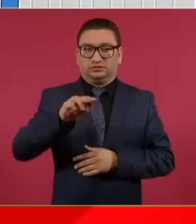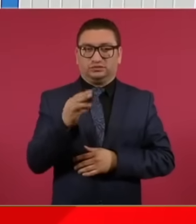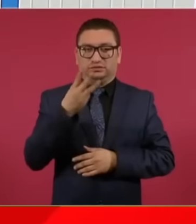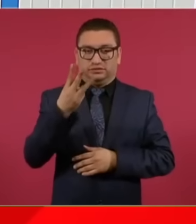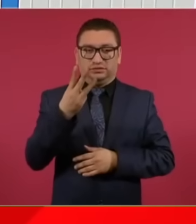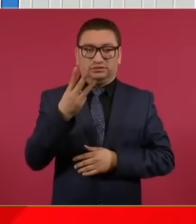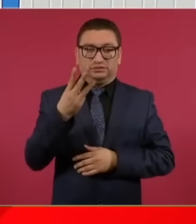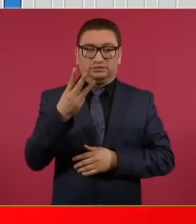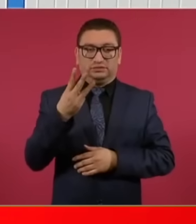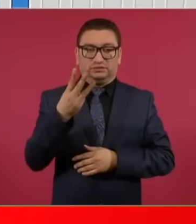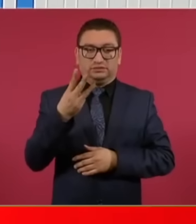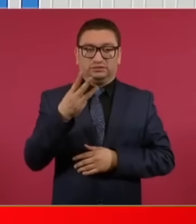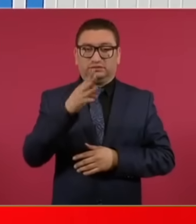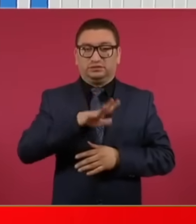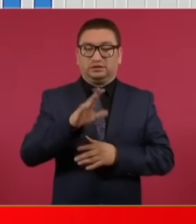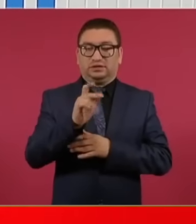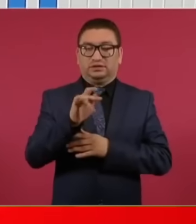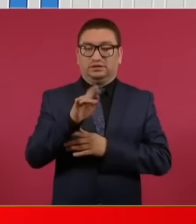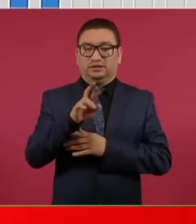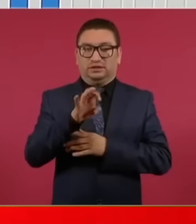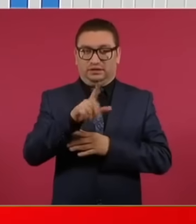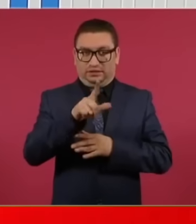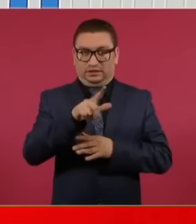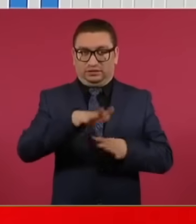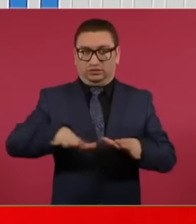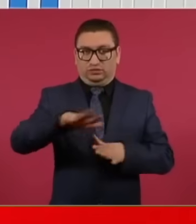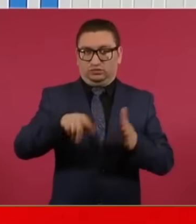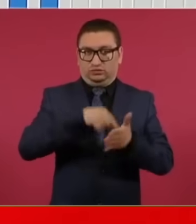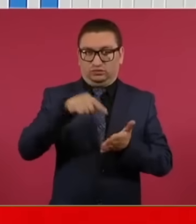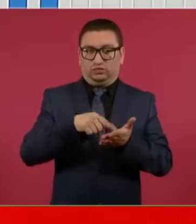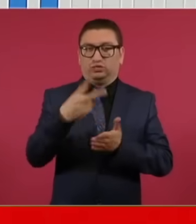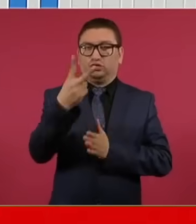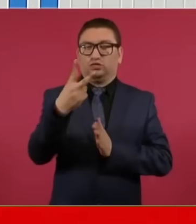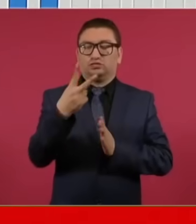3,383,000, nada más del campo Cantarell, eran como